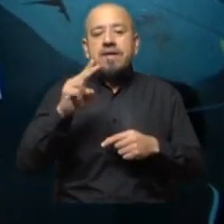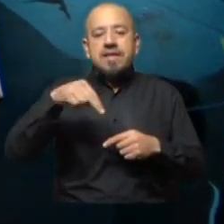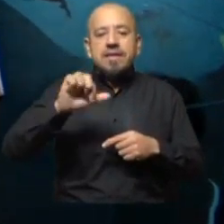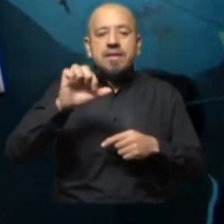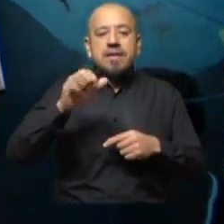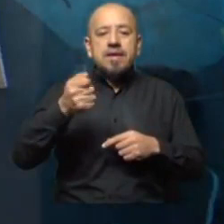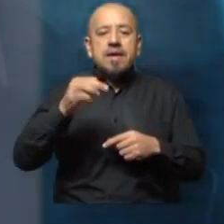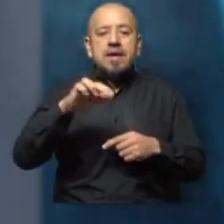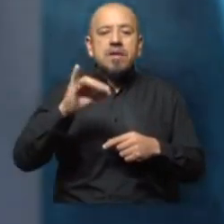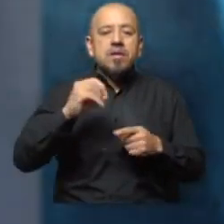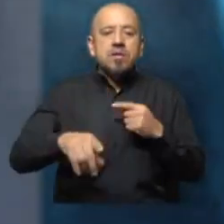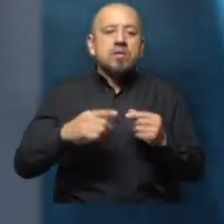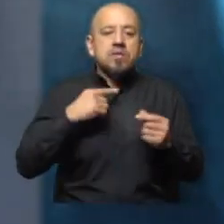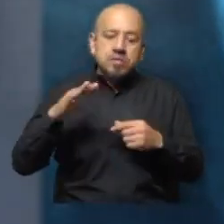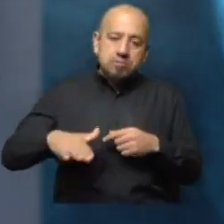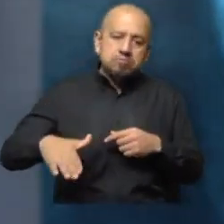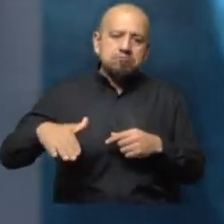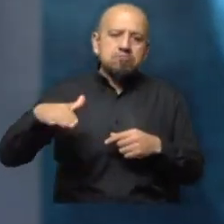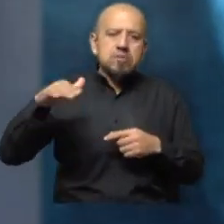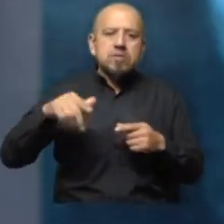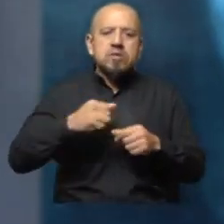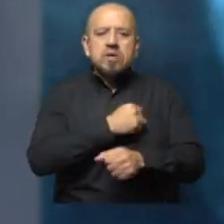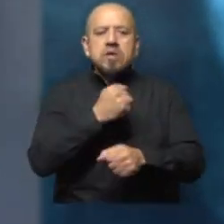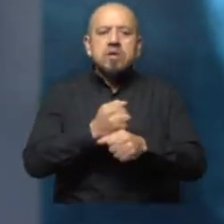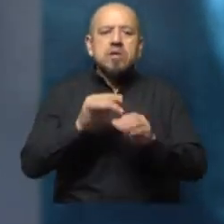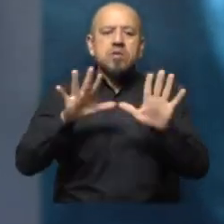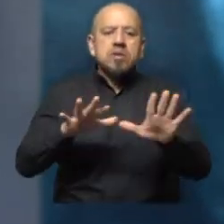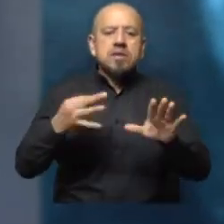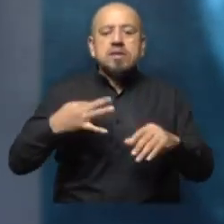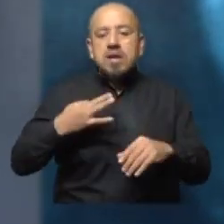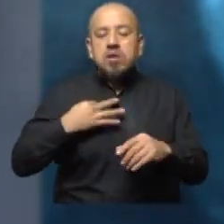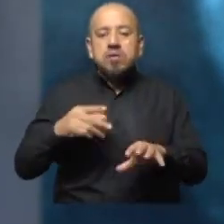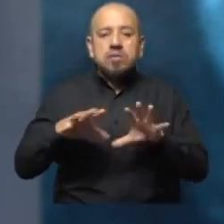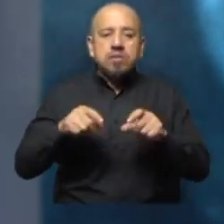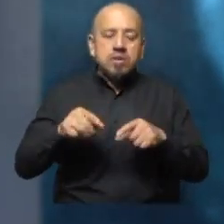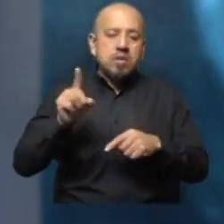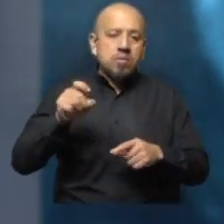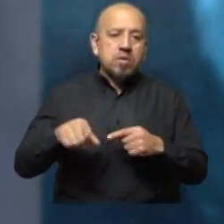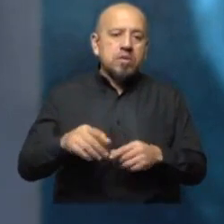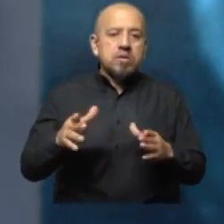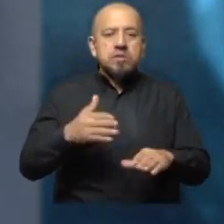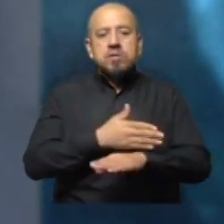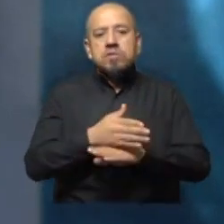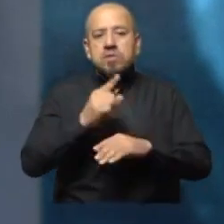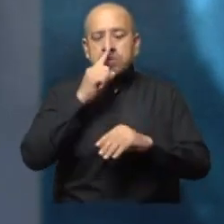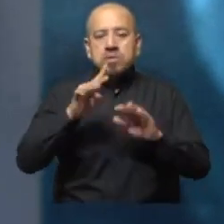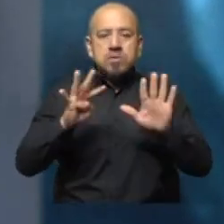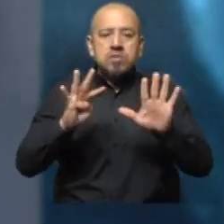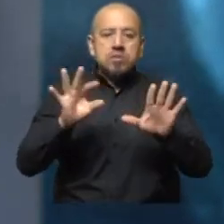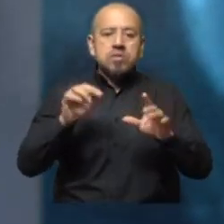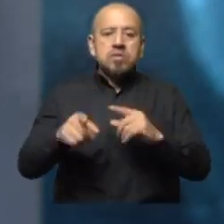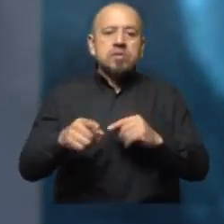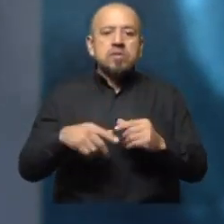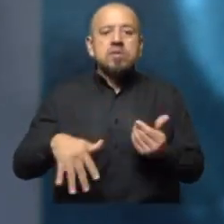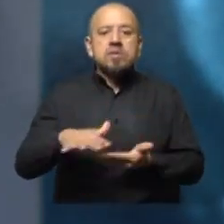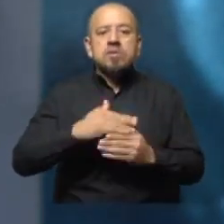y si en realidad toda mi niñez como hasta los 10 años vivía en aguada y una época en los 90 en la que se curtía mucho el barrio